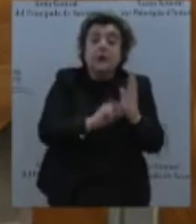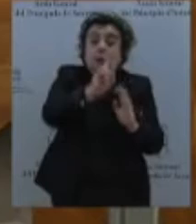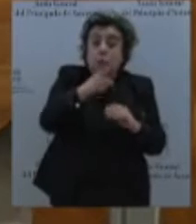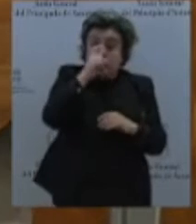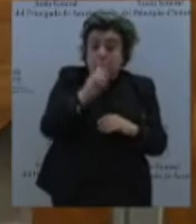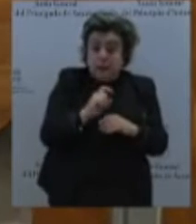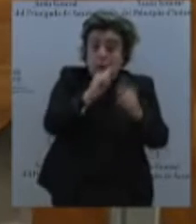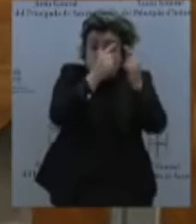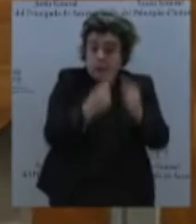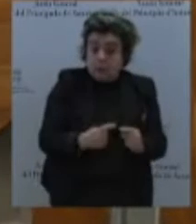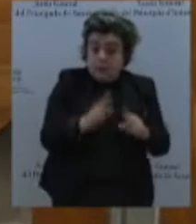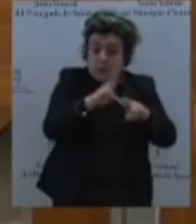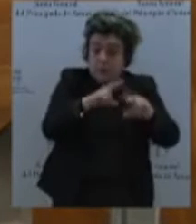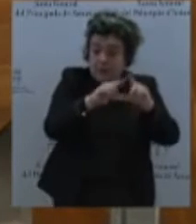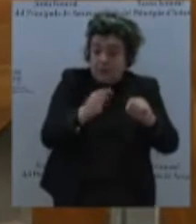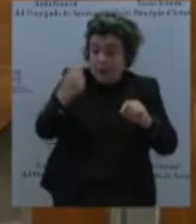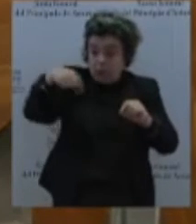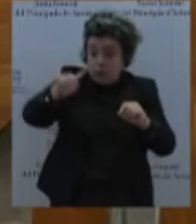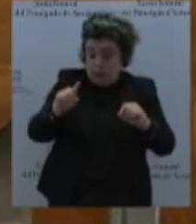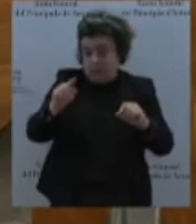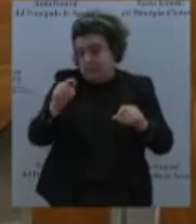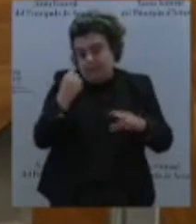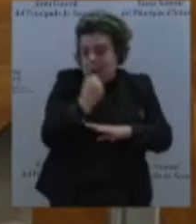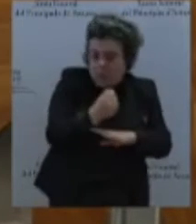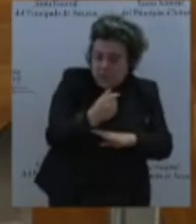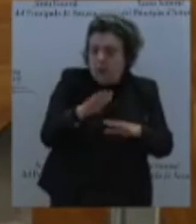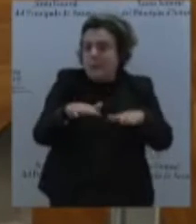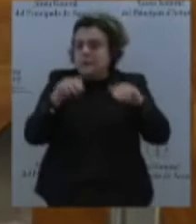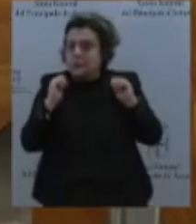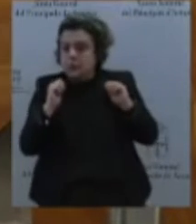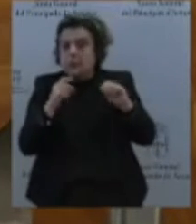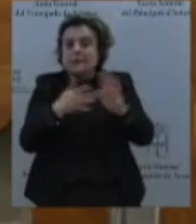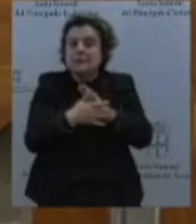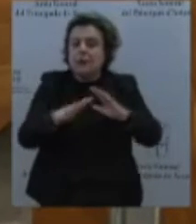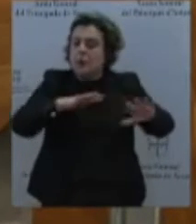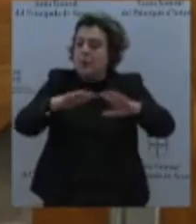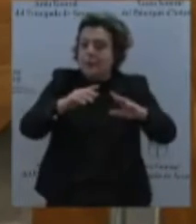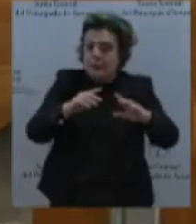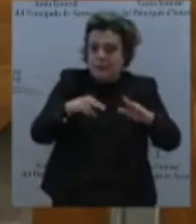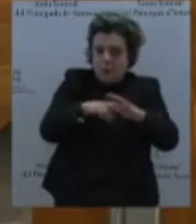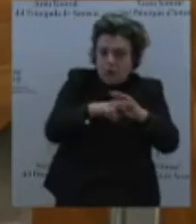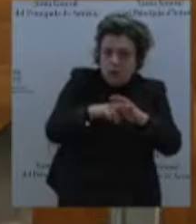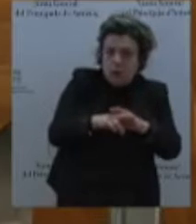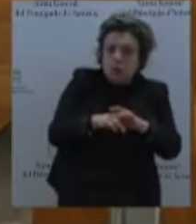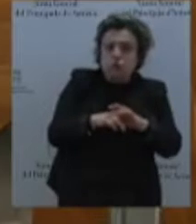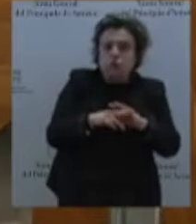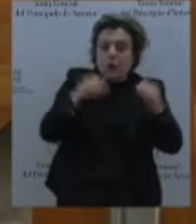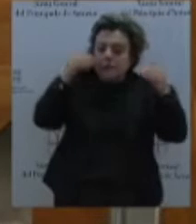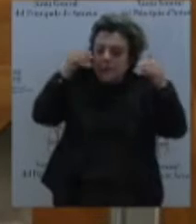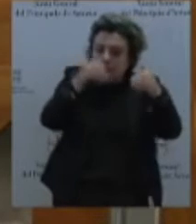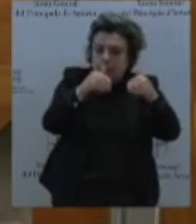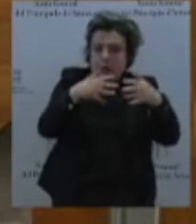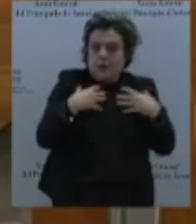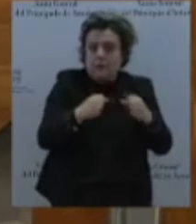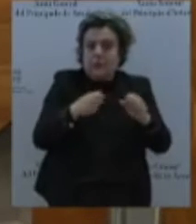que se abstuvieron, supone una movilización de recursos dirigida a la sanidad de más de 2.000 millones de euros, lo que